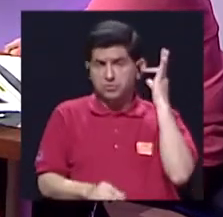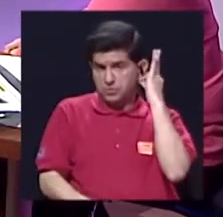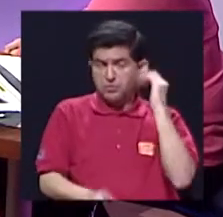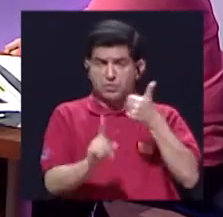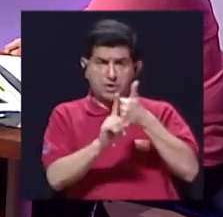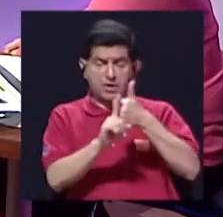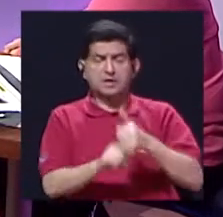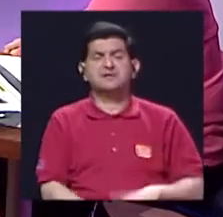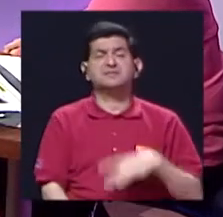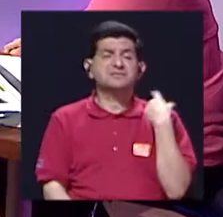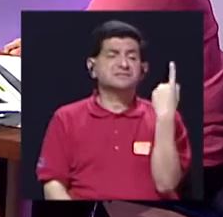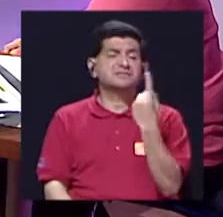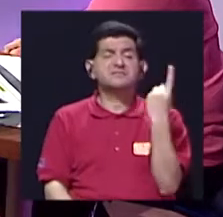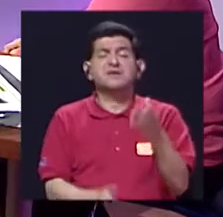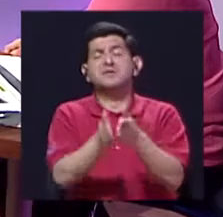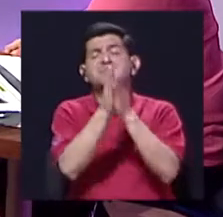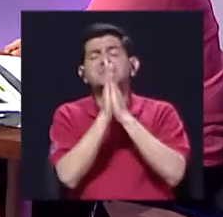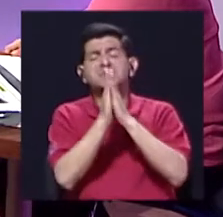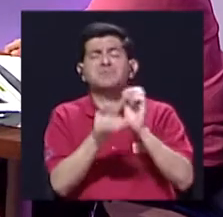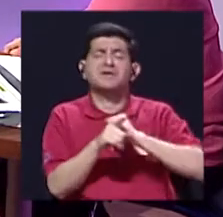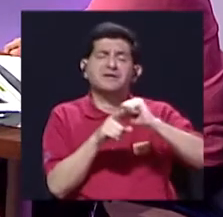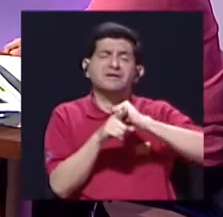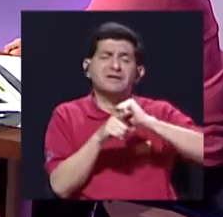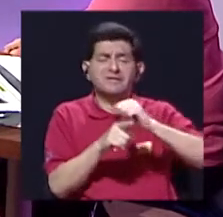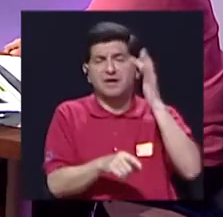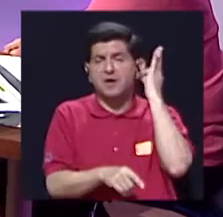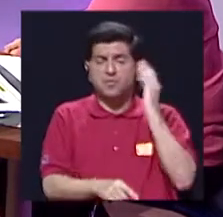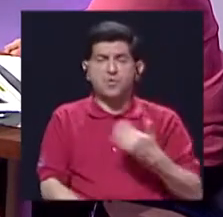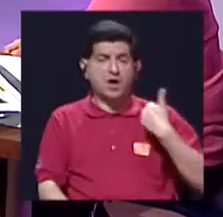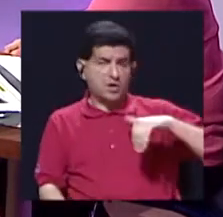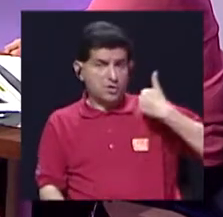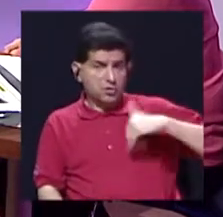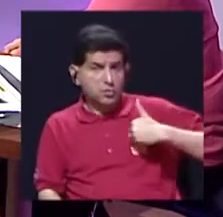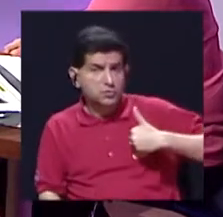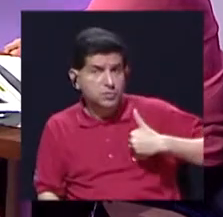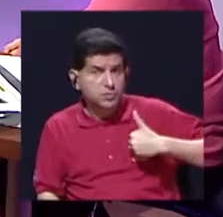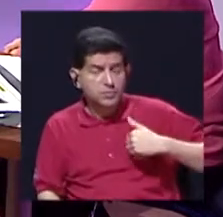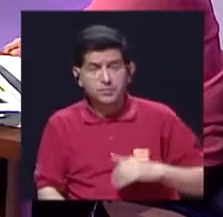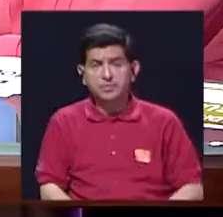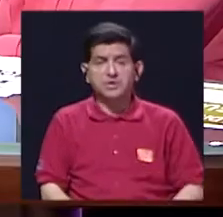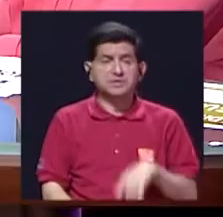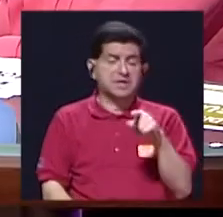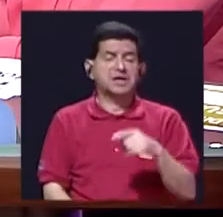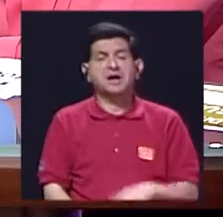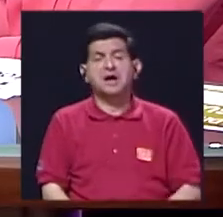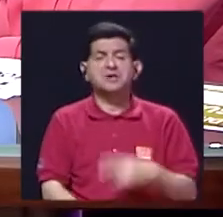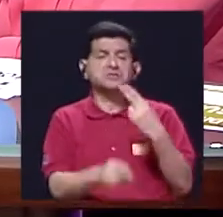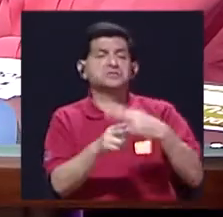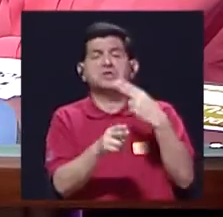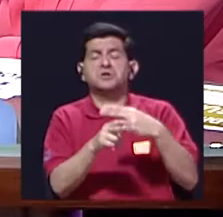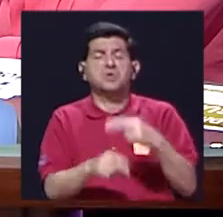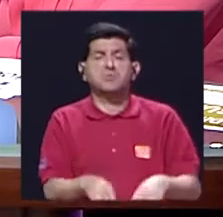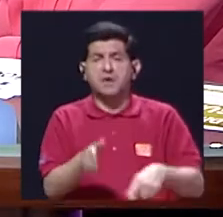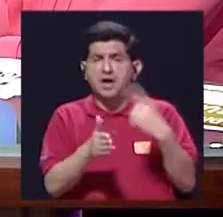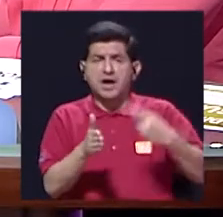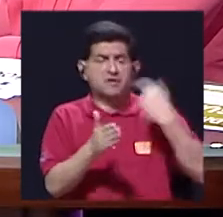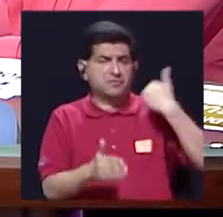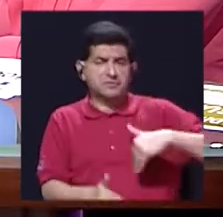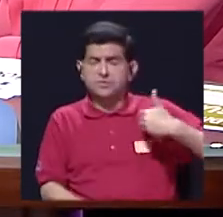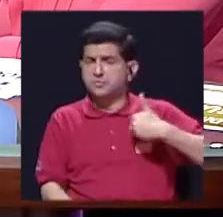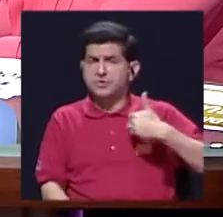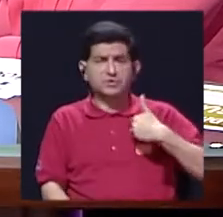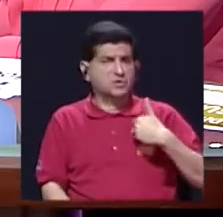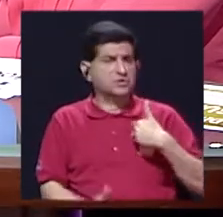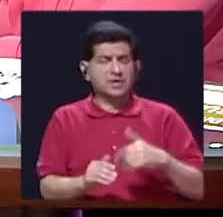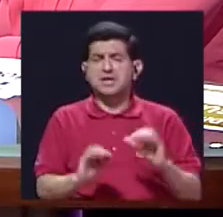porque siempre se nos pide capacitación a las mujeres. Los hombres se nombran, son hombres a veces que no tienen